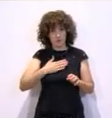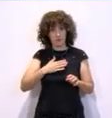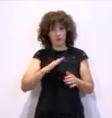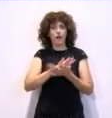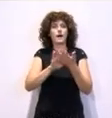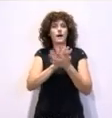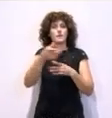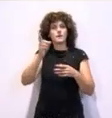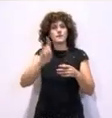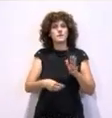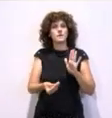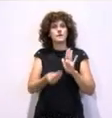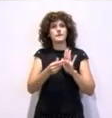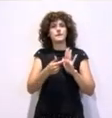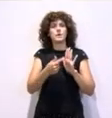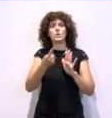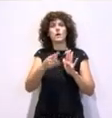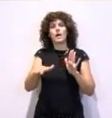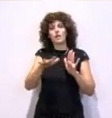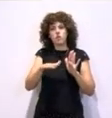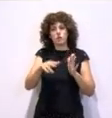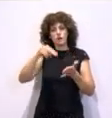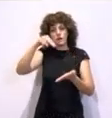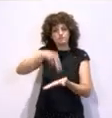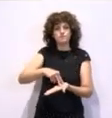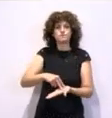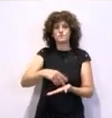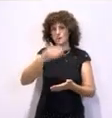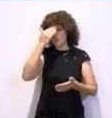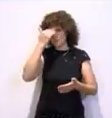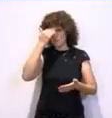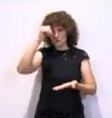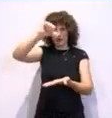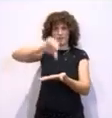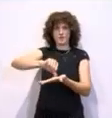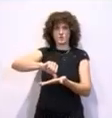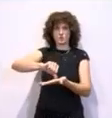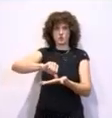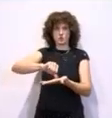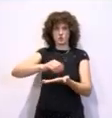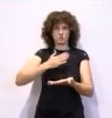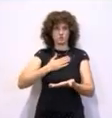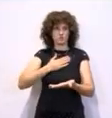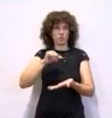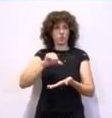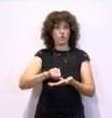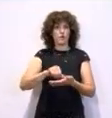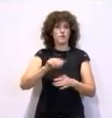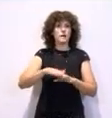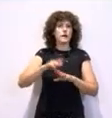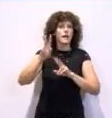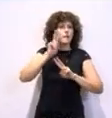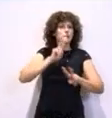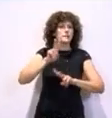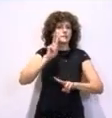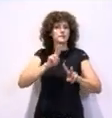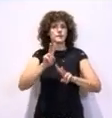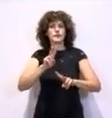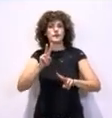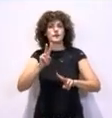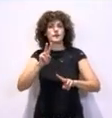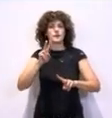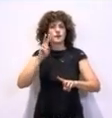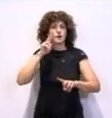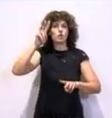de establecer un lugar de memoria en un lugar céntrico de nuestra ciudad que visibilice ese reconocimiento que como